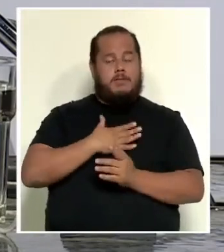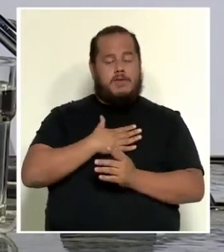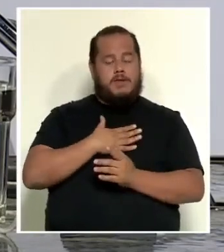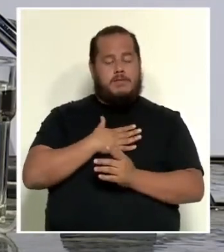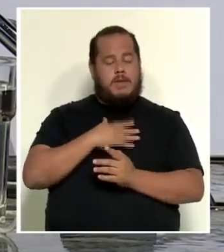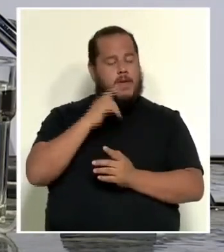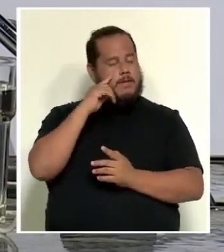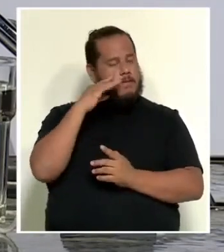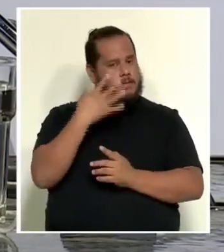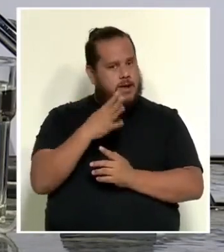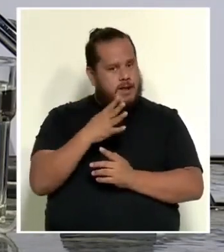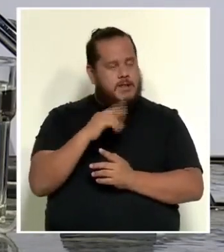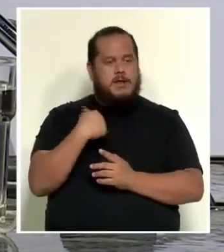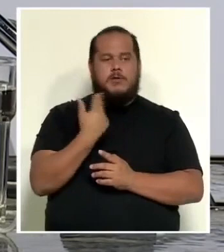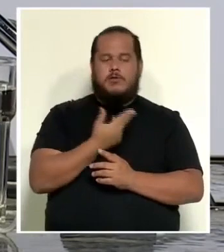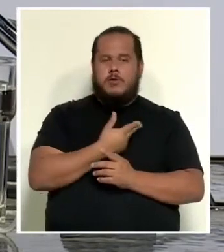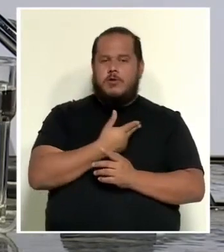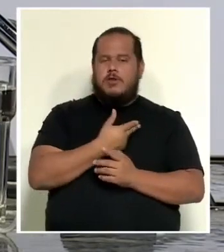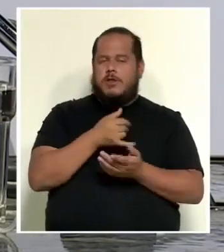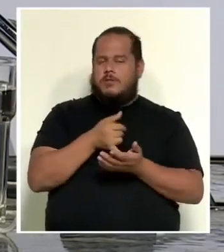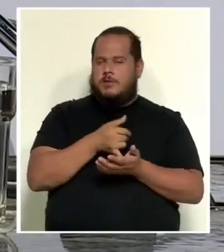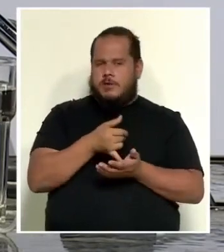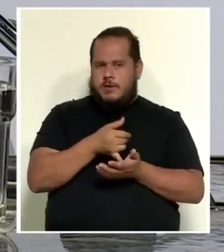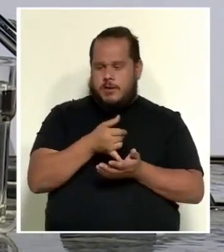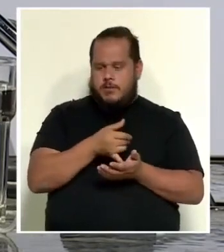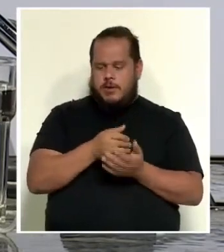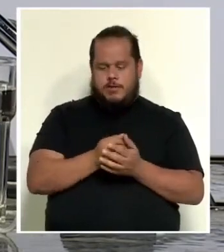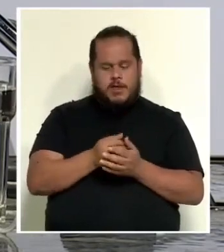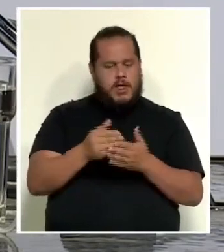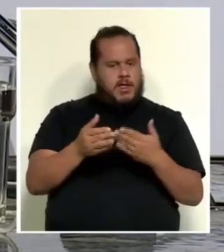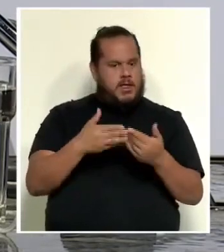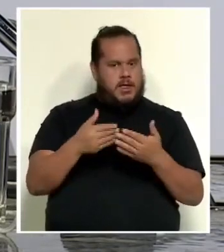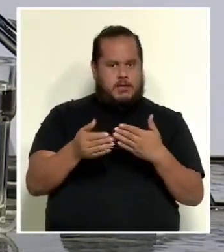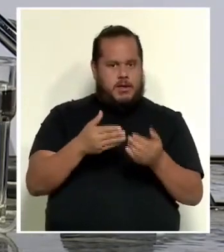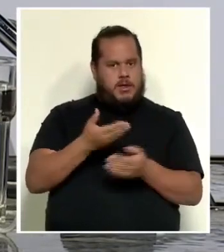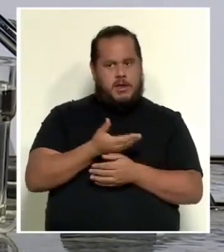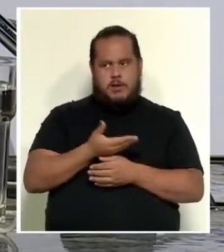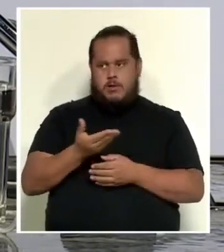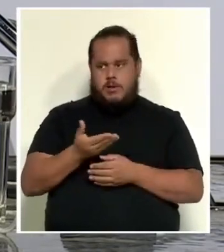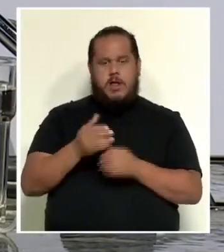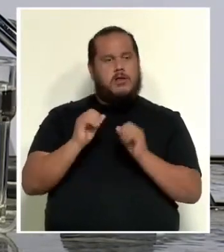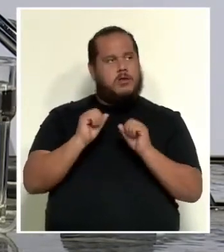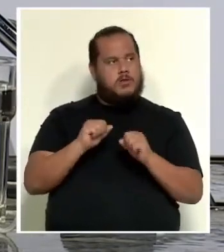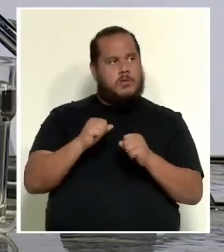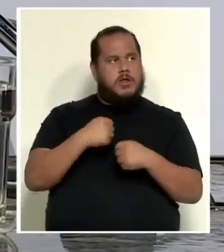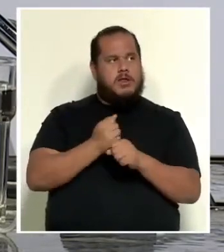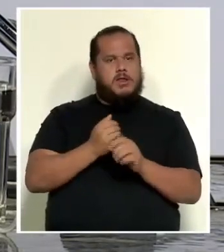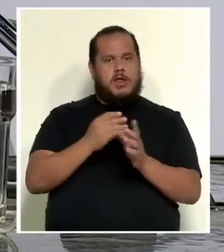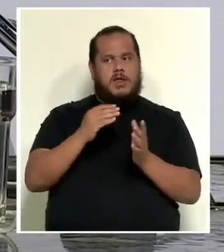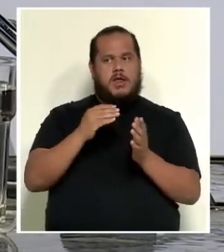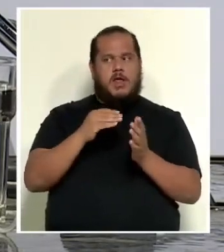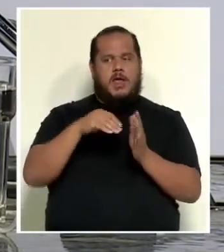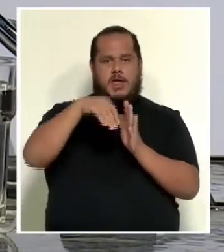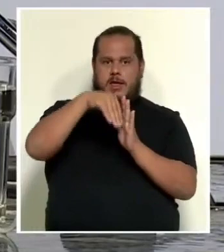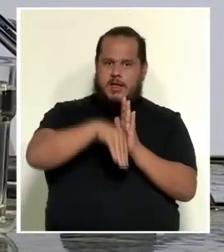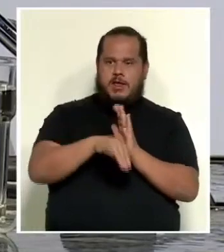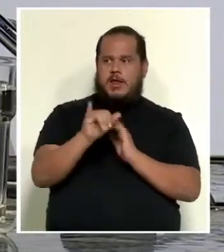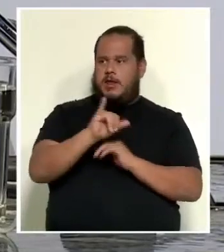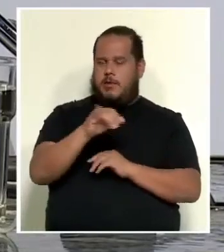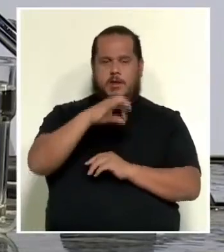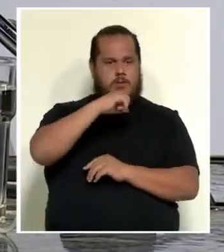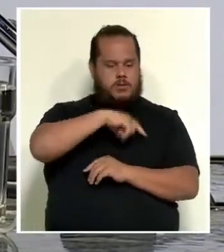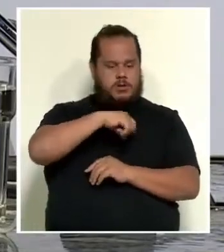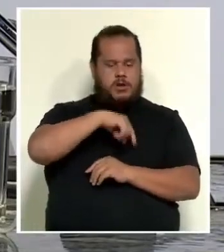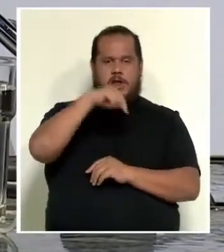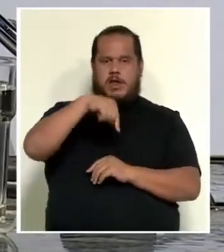impresión de que estamos tan vulnerables que cualquier cosa nos puede hacer caer, como cayó Chile este